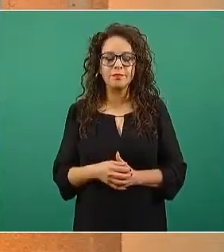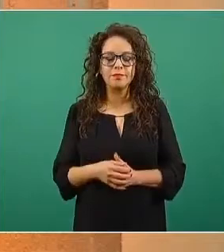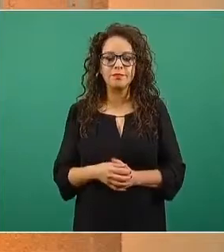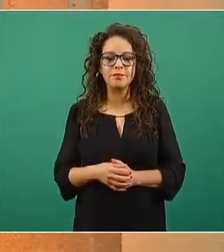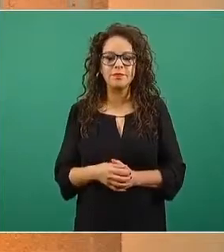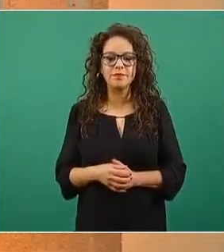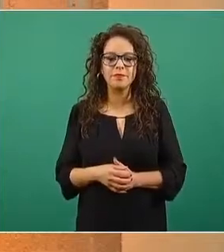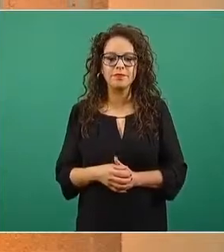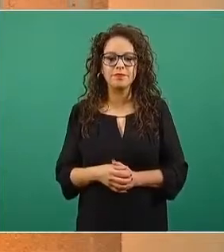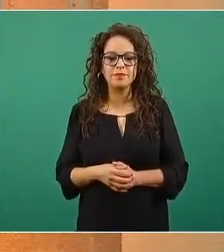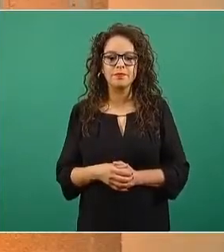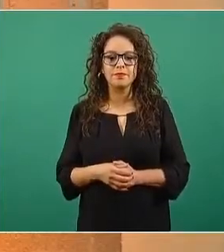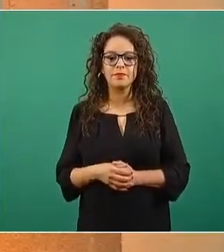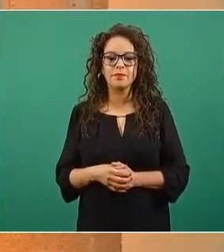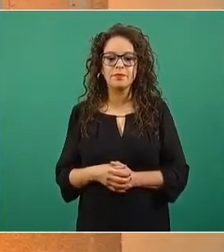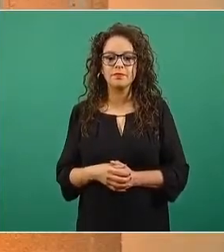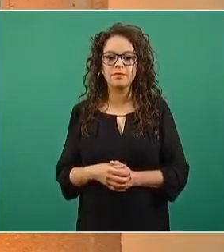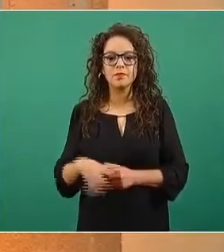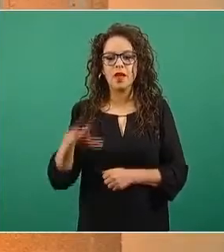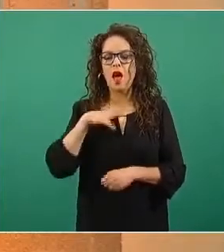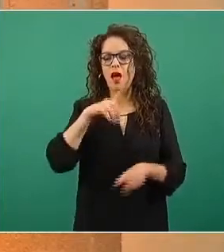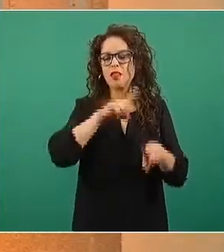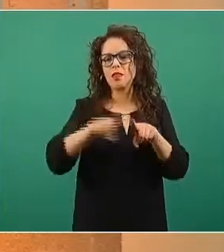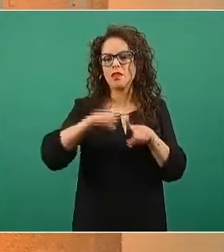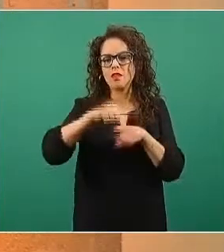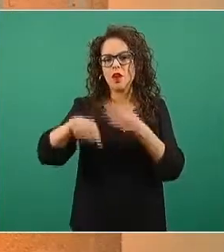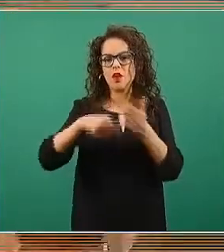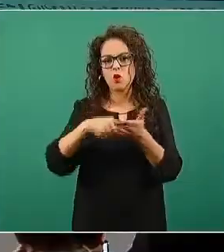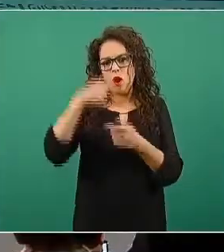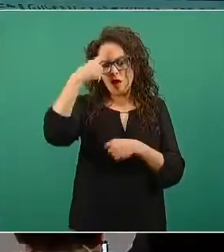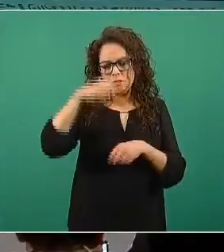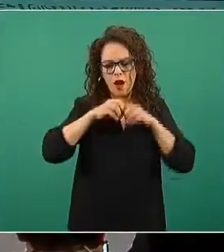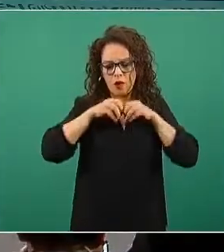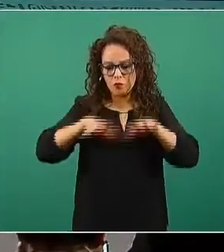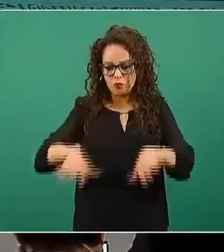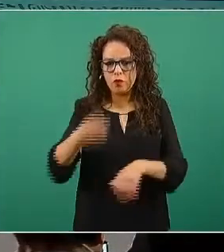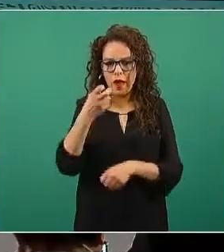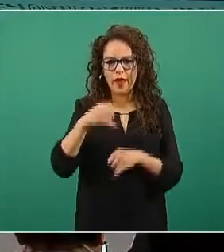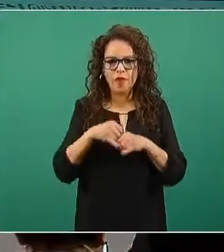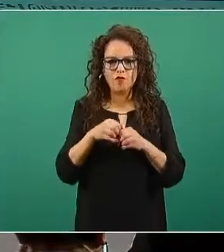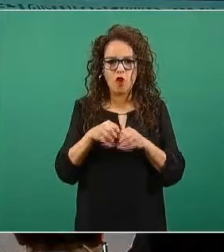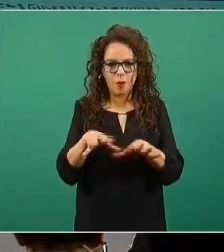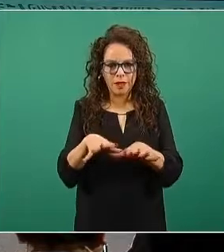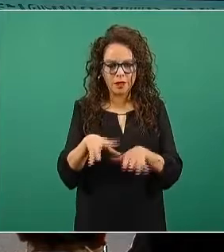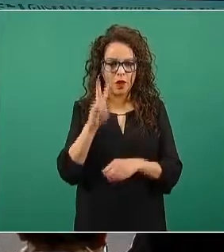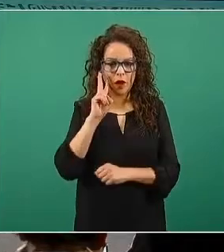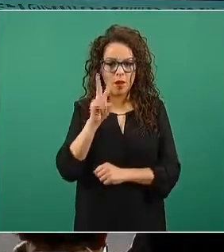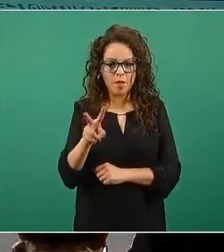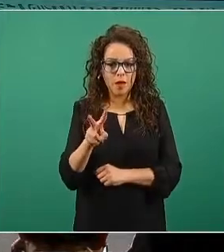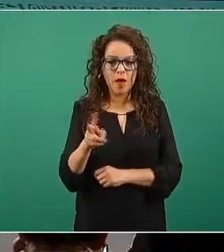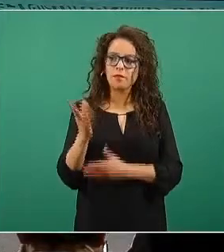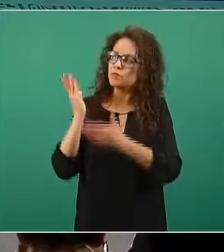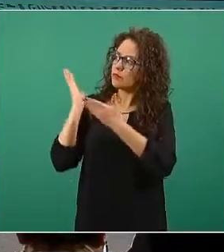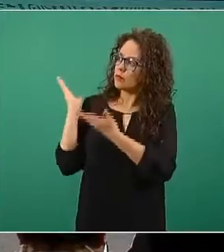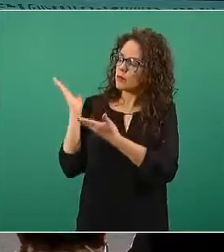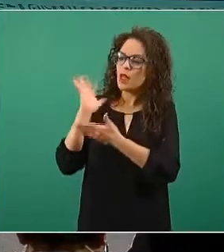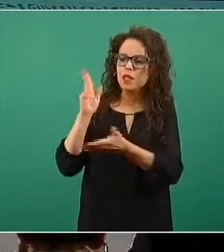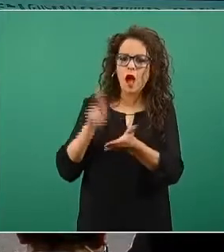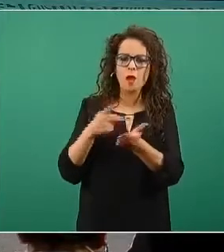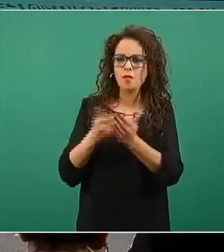para divulgar esta información. El primero es esta línea que hemos ya publicado en